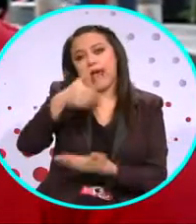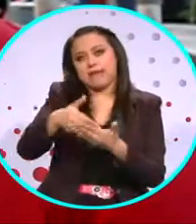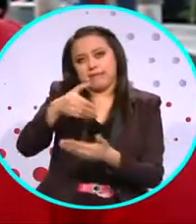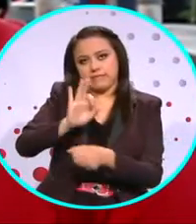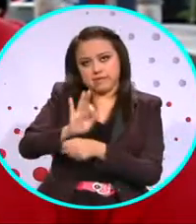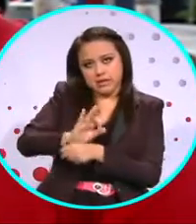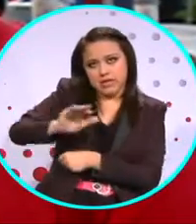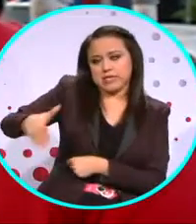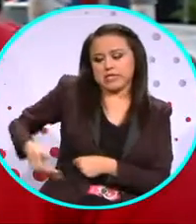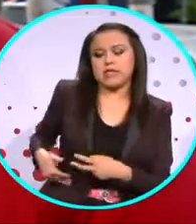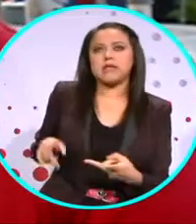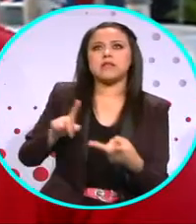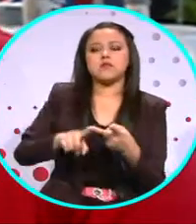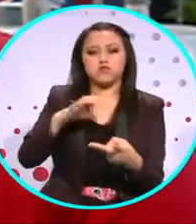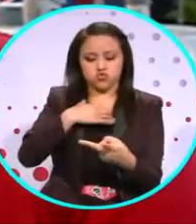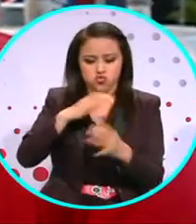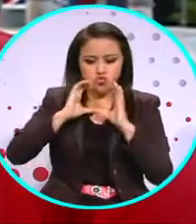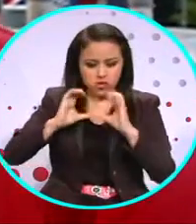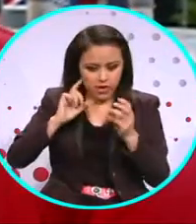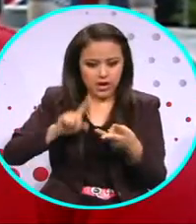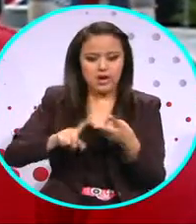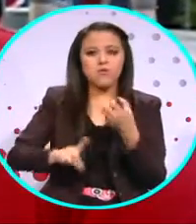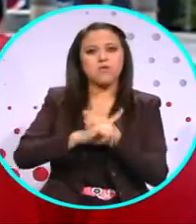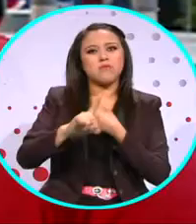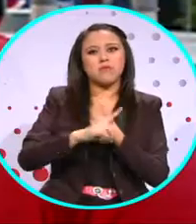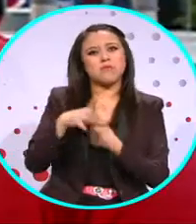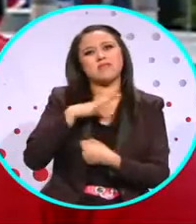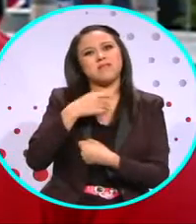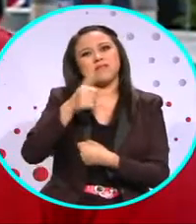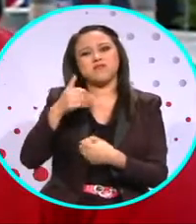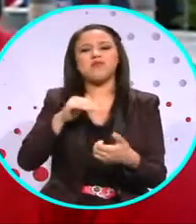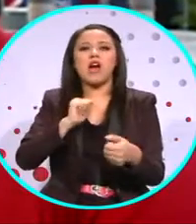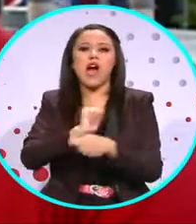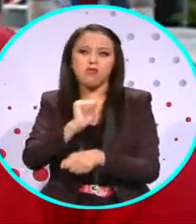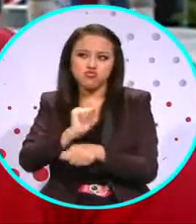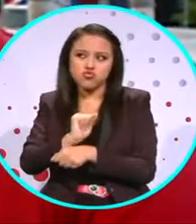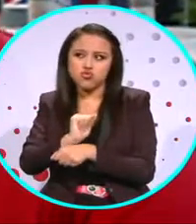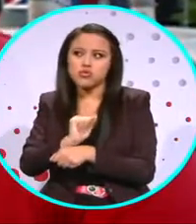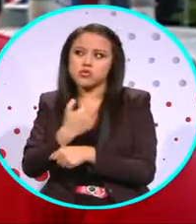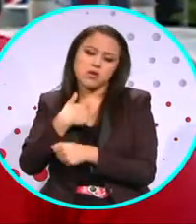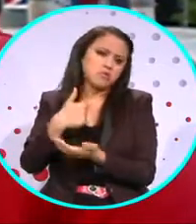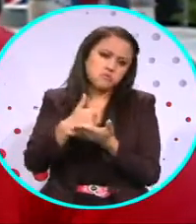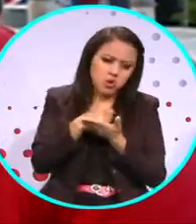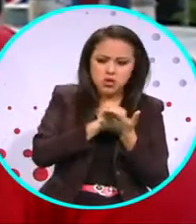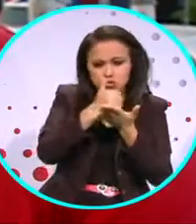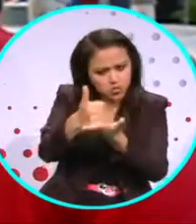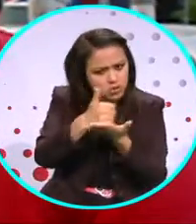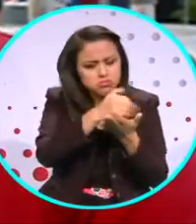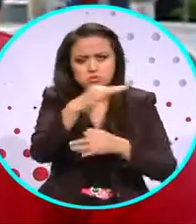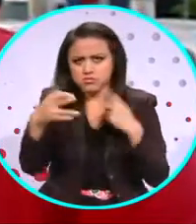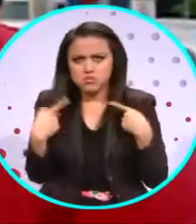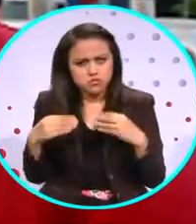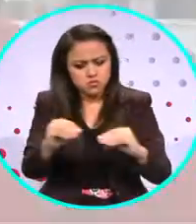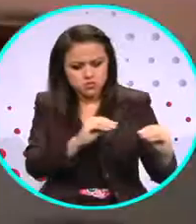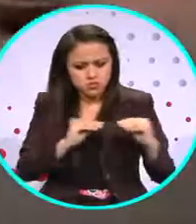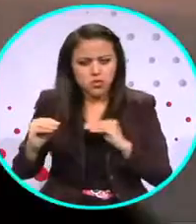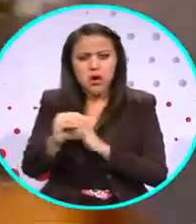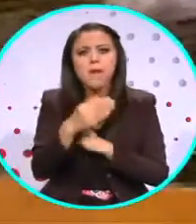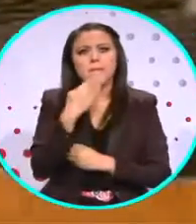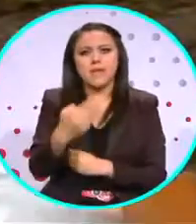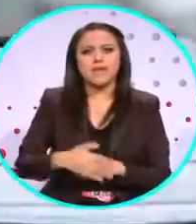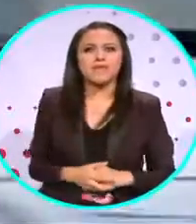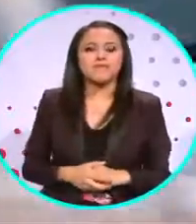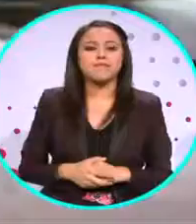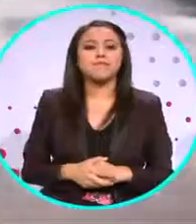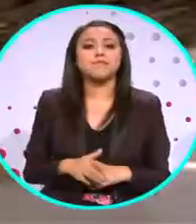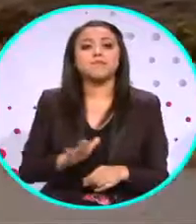cuidar de ti mismo y también evitar embotellamientos. Así a uno ayuda, se ayuda a uno mismo y ayuda también a la circulación vehicular. Por